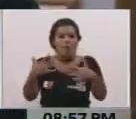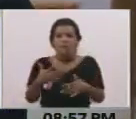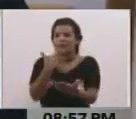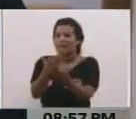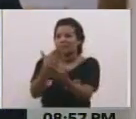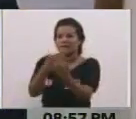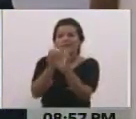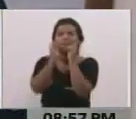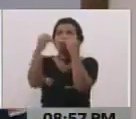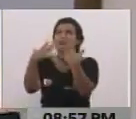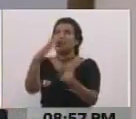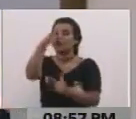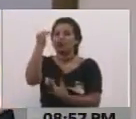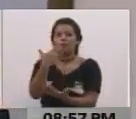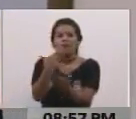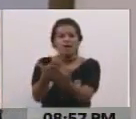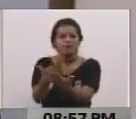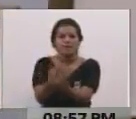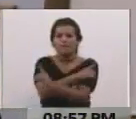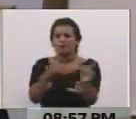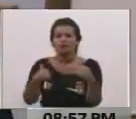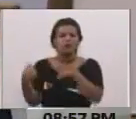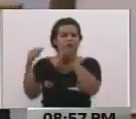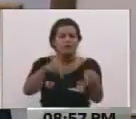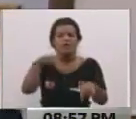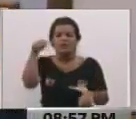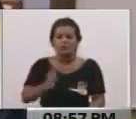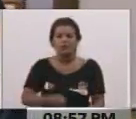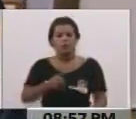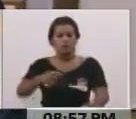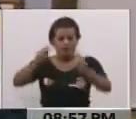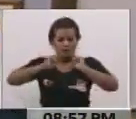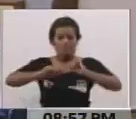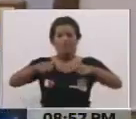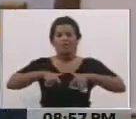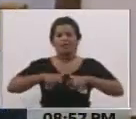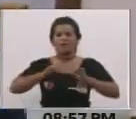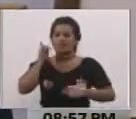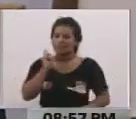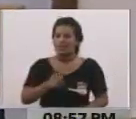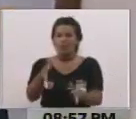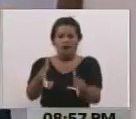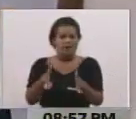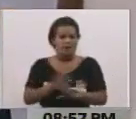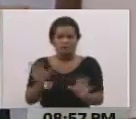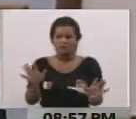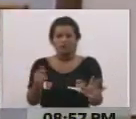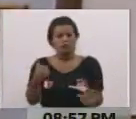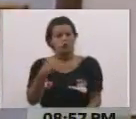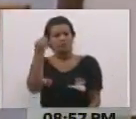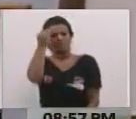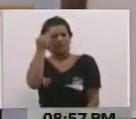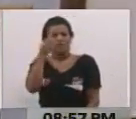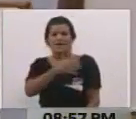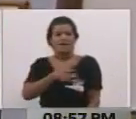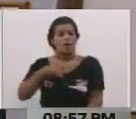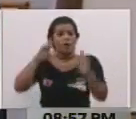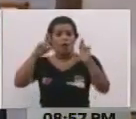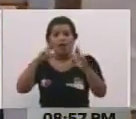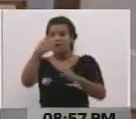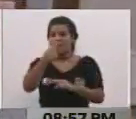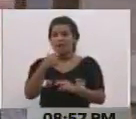bendición, pero yo vine aquí a buscar una medalla y vine por una... Por darle un logro máximo a Venezuela.